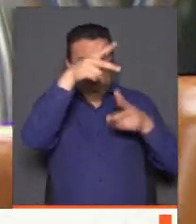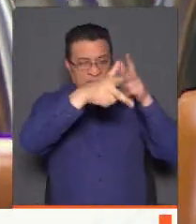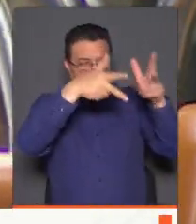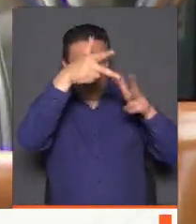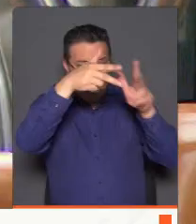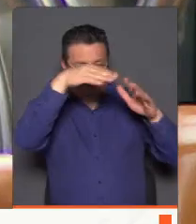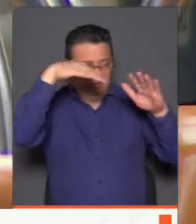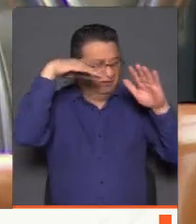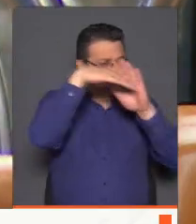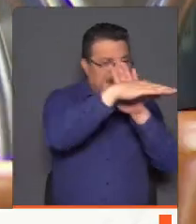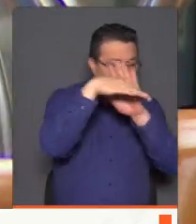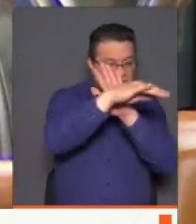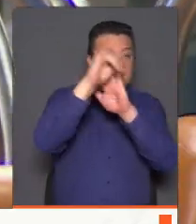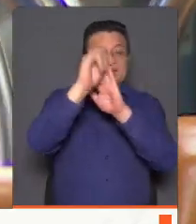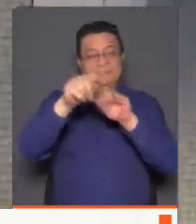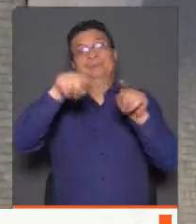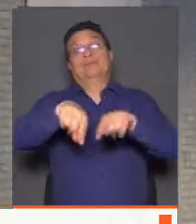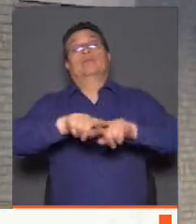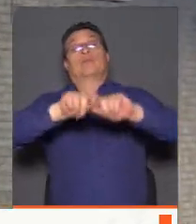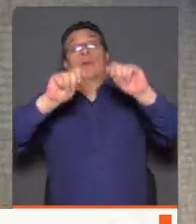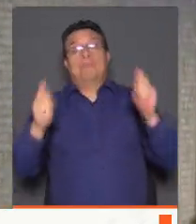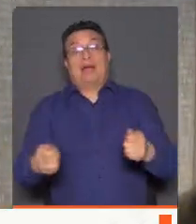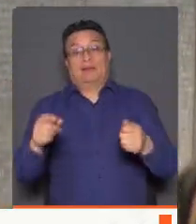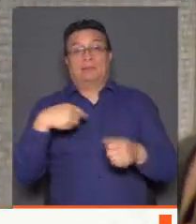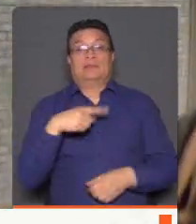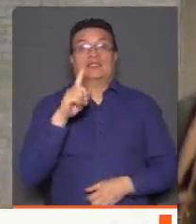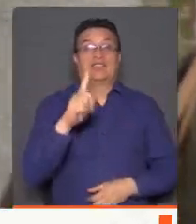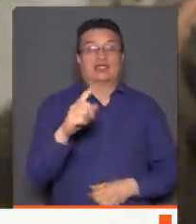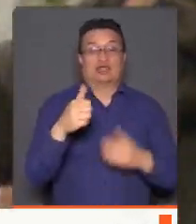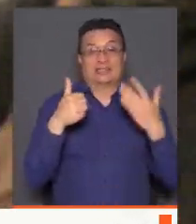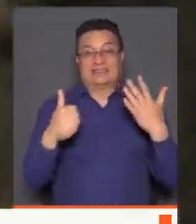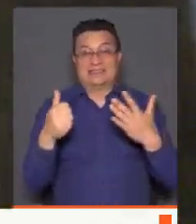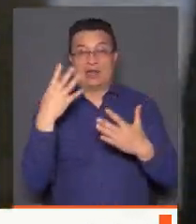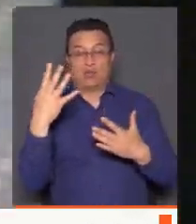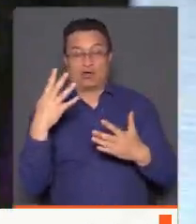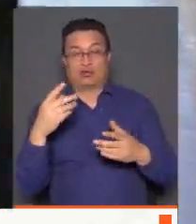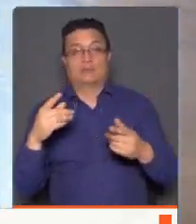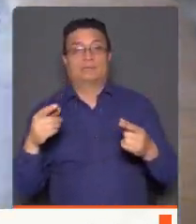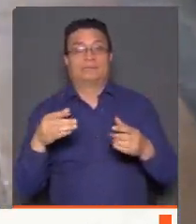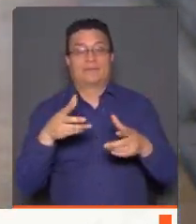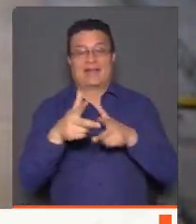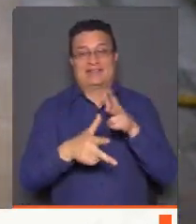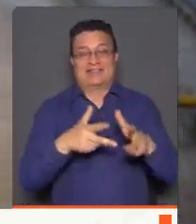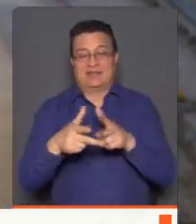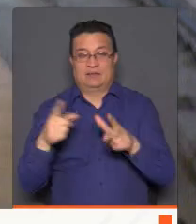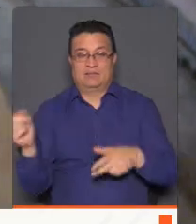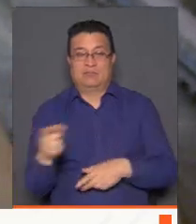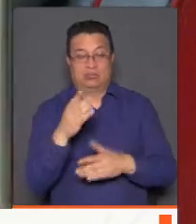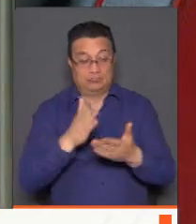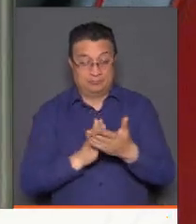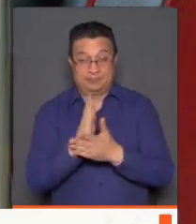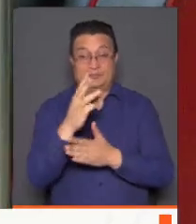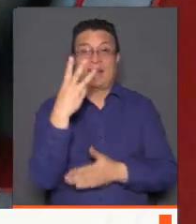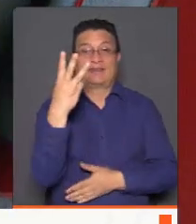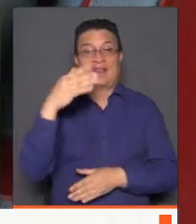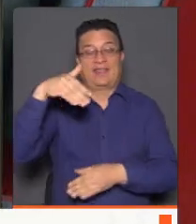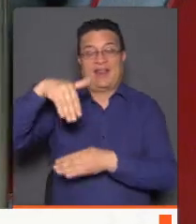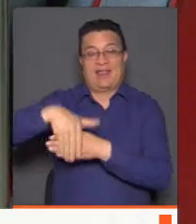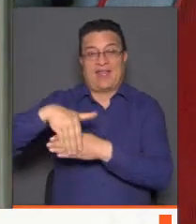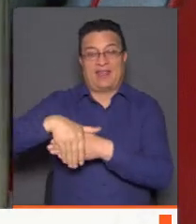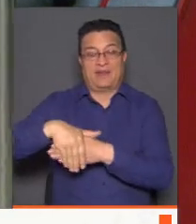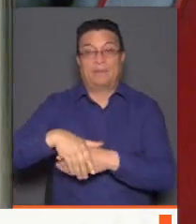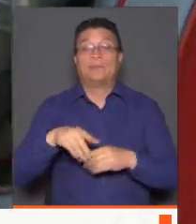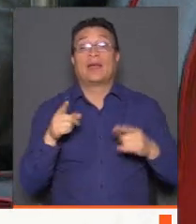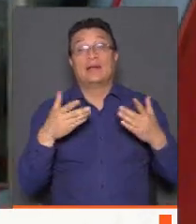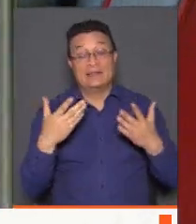valle, esta vez habrá un reforzamiento para llegar a 164 trenes. Eso a partir de las 3 de la tarde. Significa que en la práctica vamos